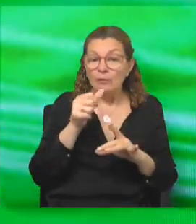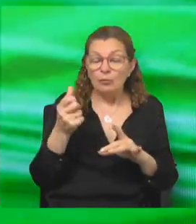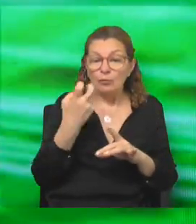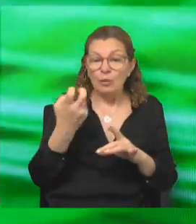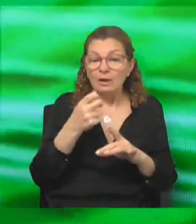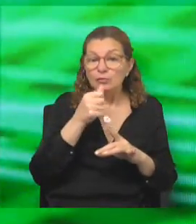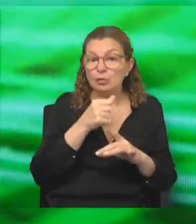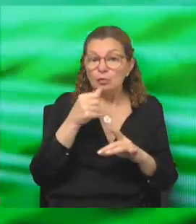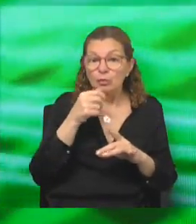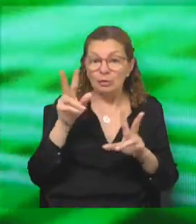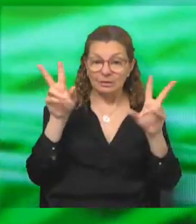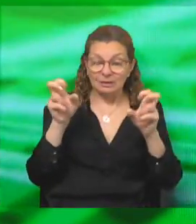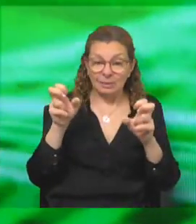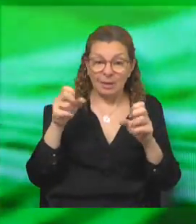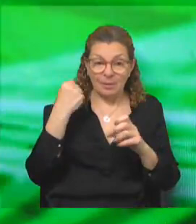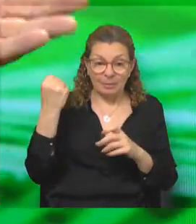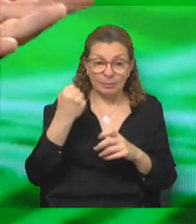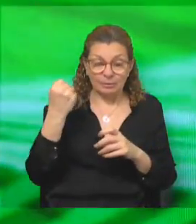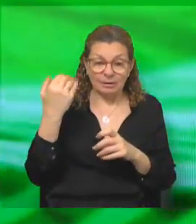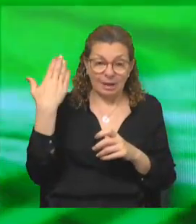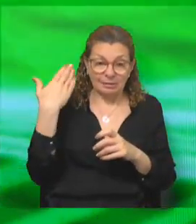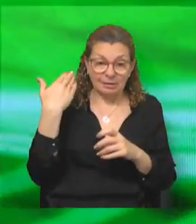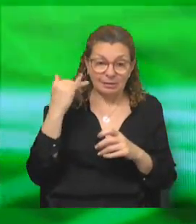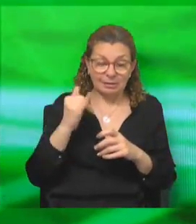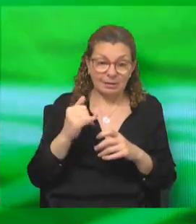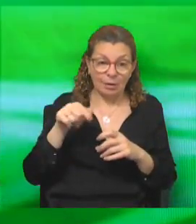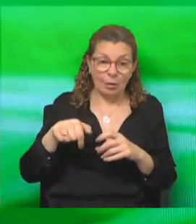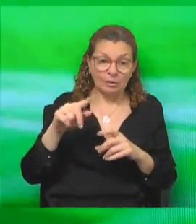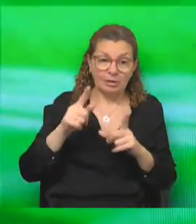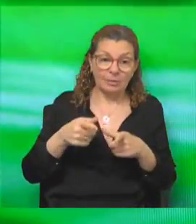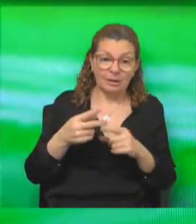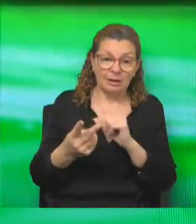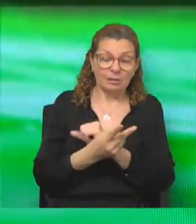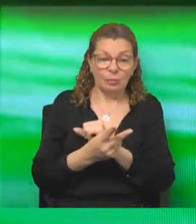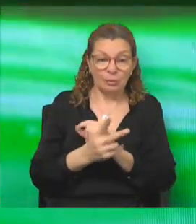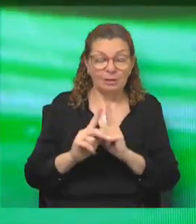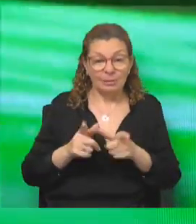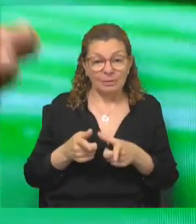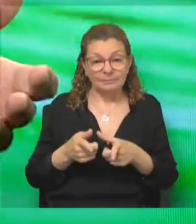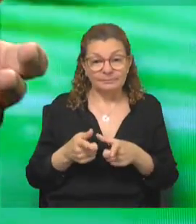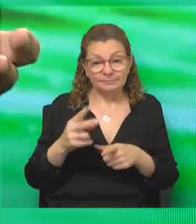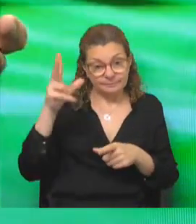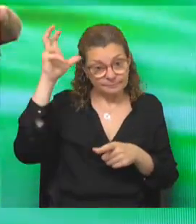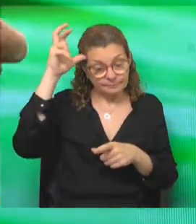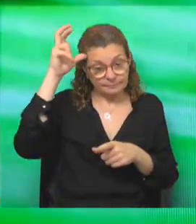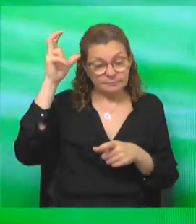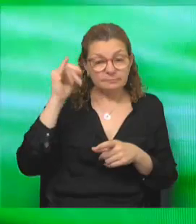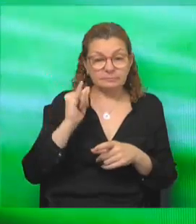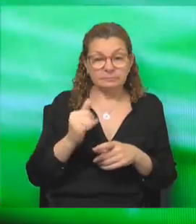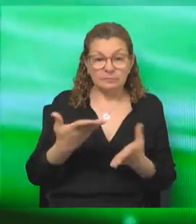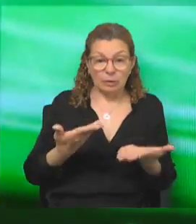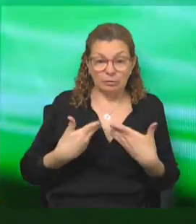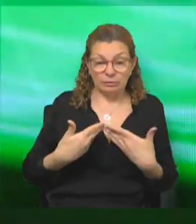de los temas el tema más relevante en aquel entonces que sigue siendo hoy que es la seguridad y y tabar Vázquez lo lo lo